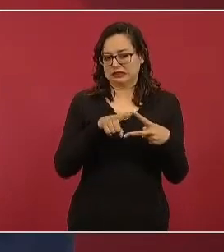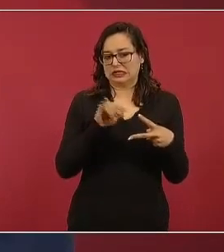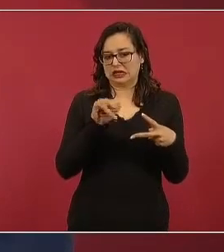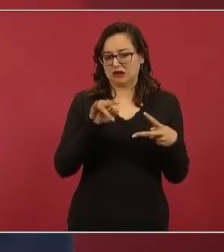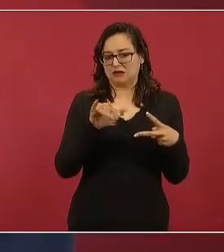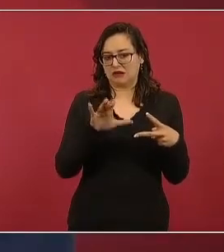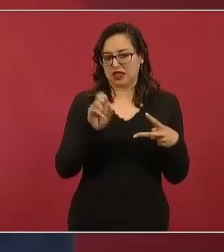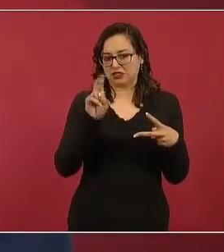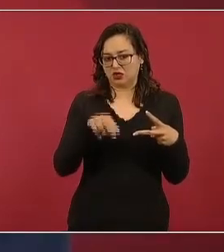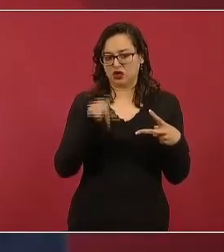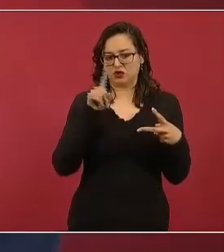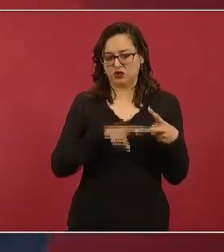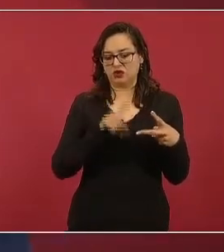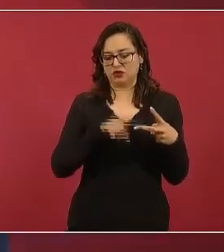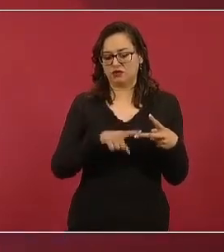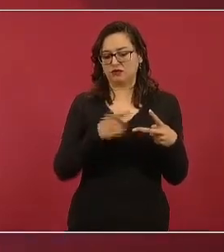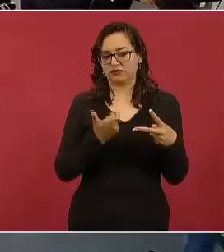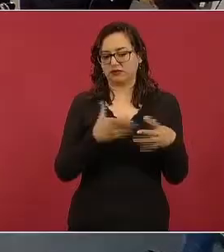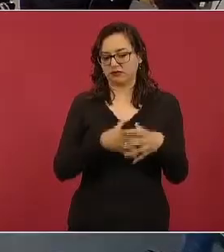y